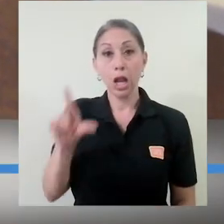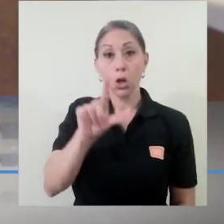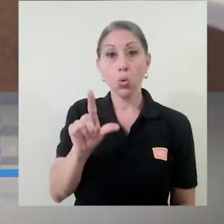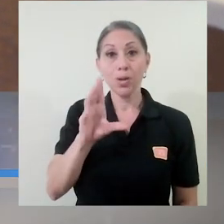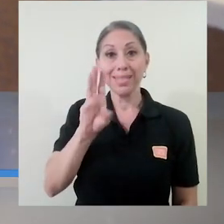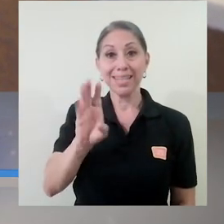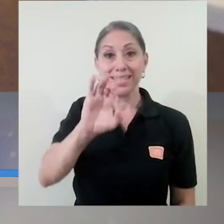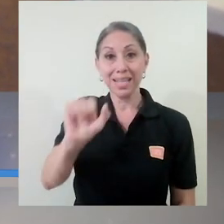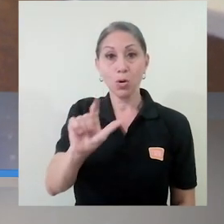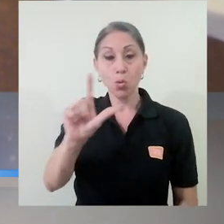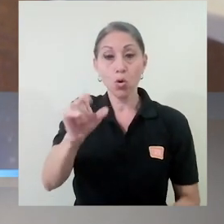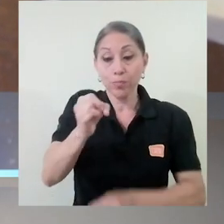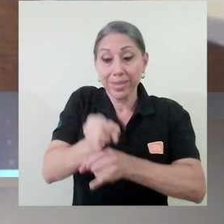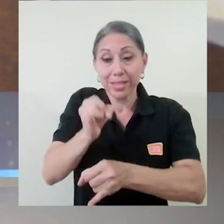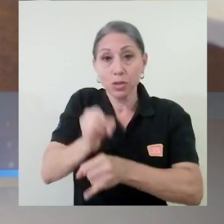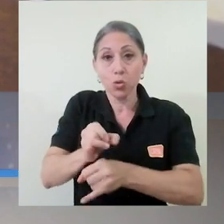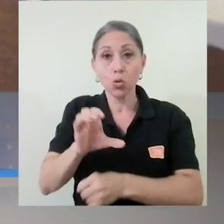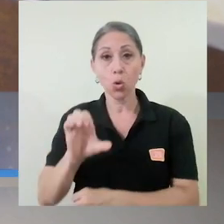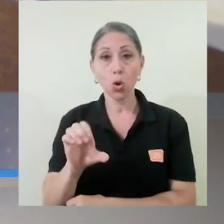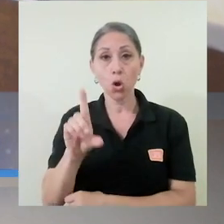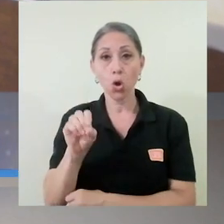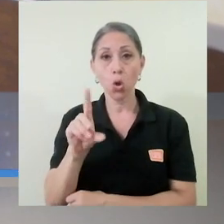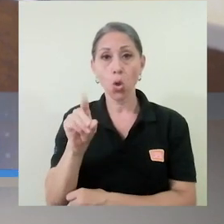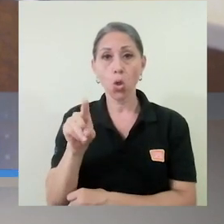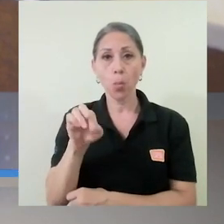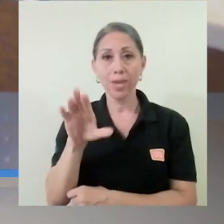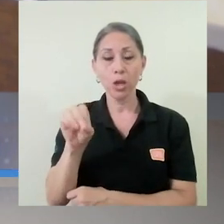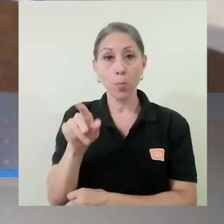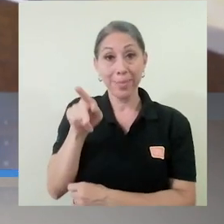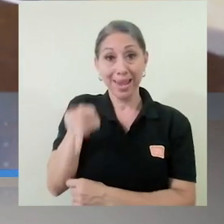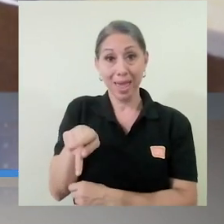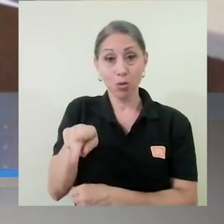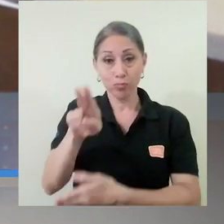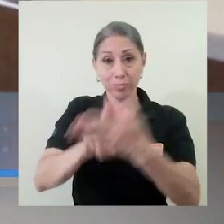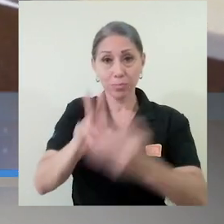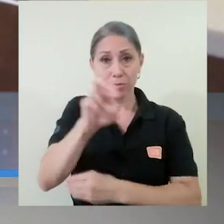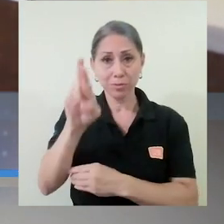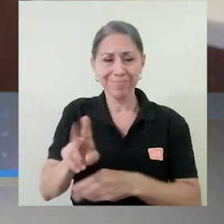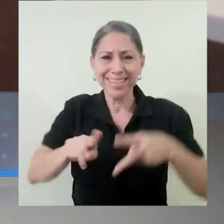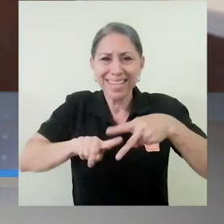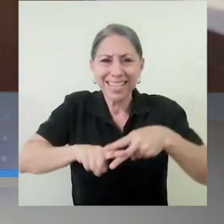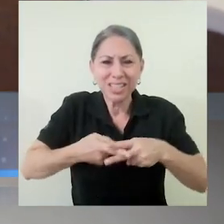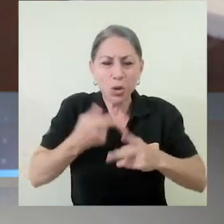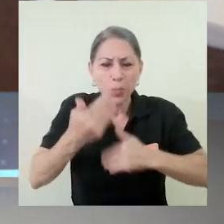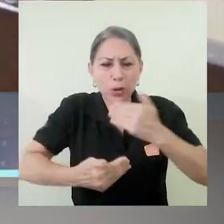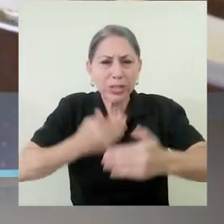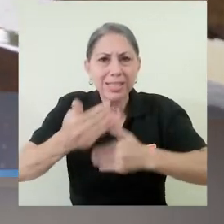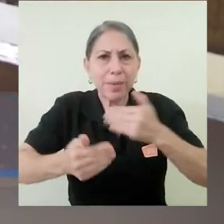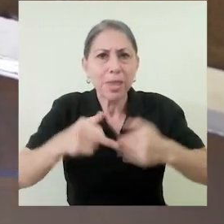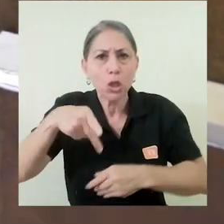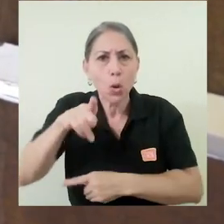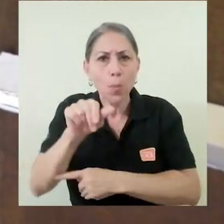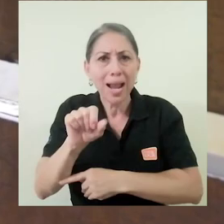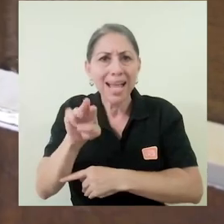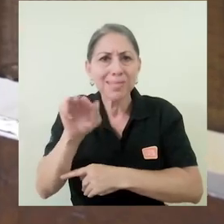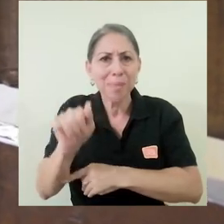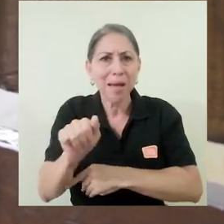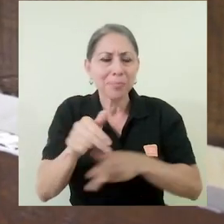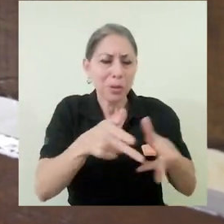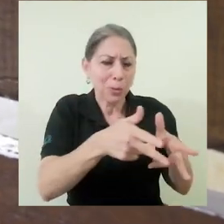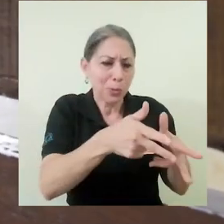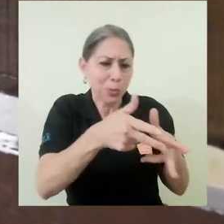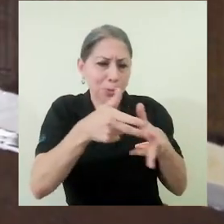El lunes 6 de julio, el Instituto Clodomiro Picado de la Universidad de Costa Rica inició con el procesamiento del plasma obtenido